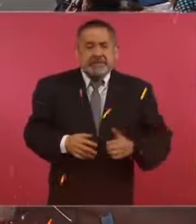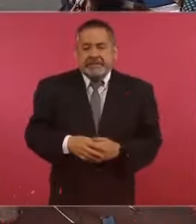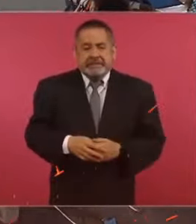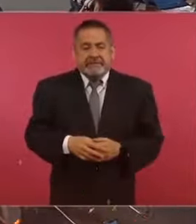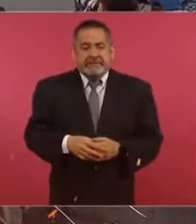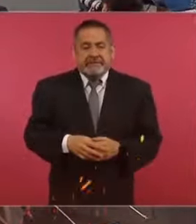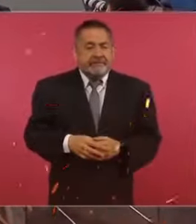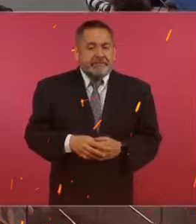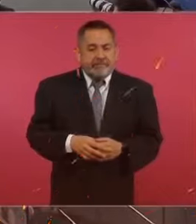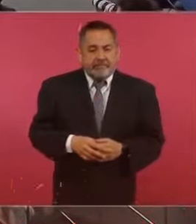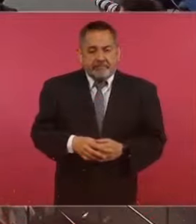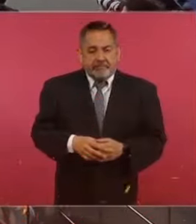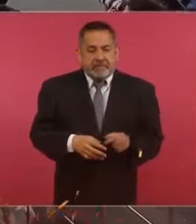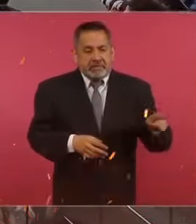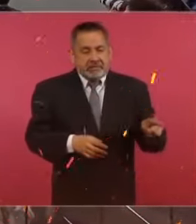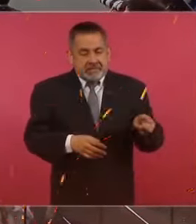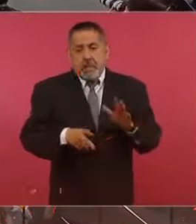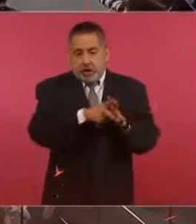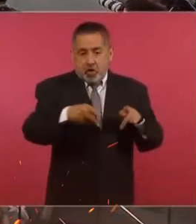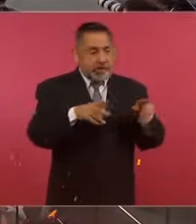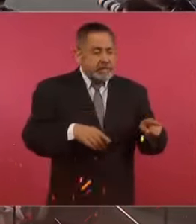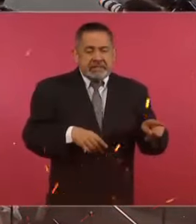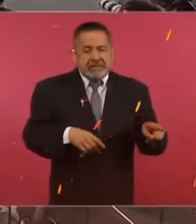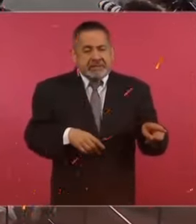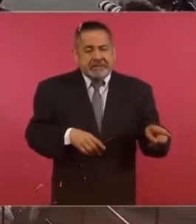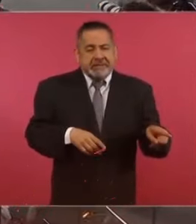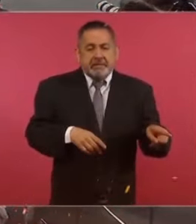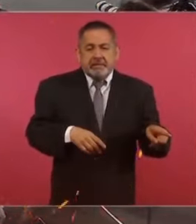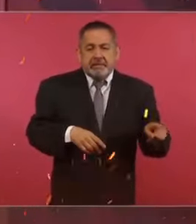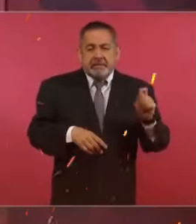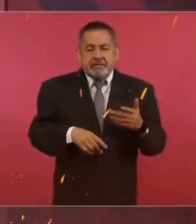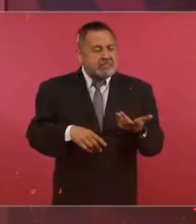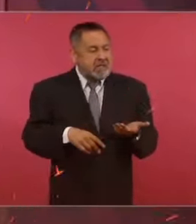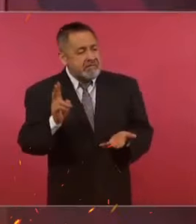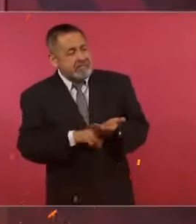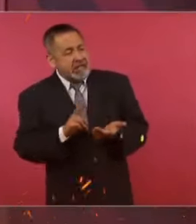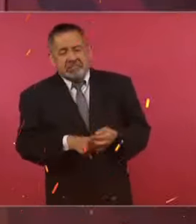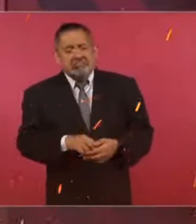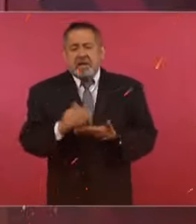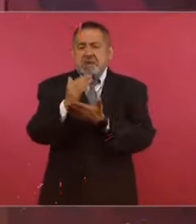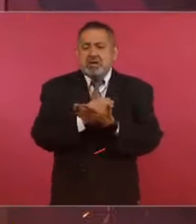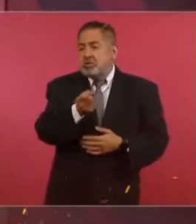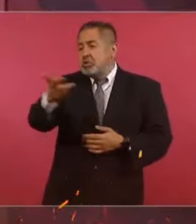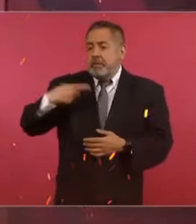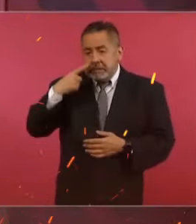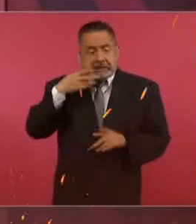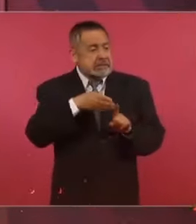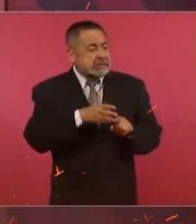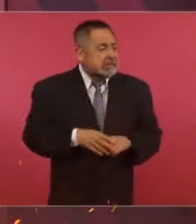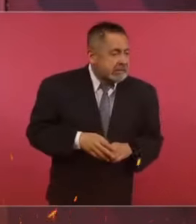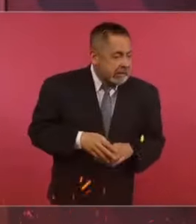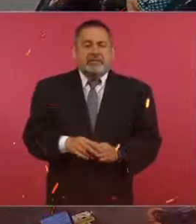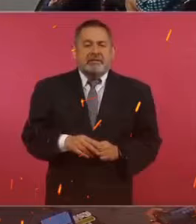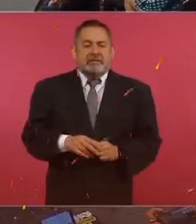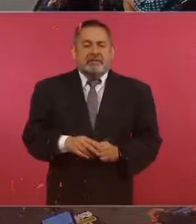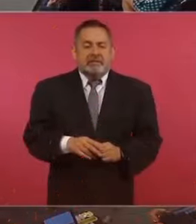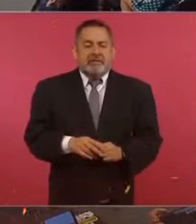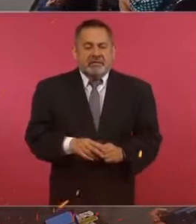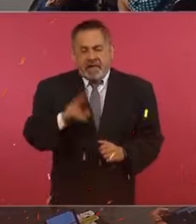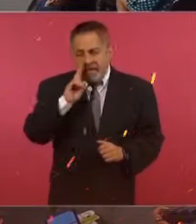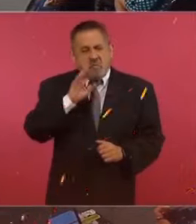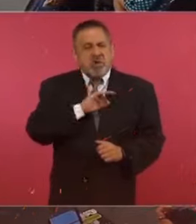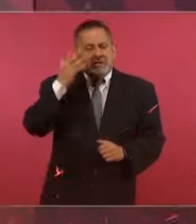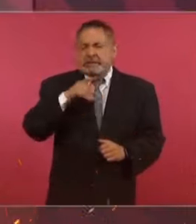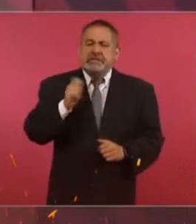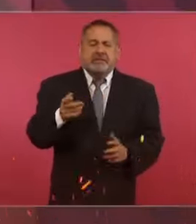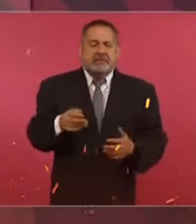cada vez tiene menos importancia, es menos la gente que se deja manipular. Pues sería muy bueno